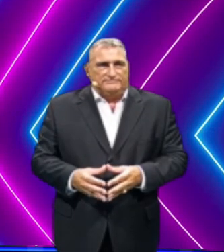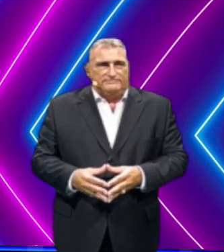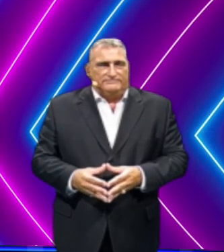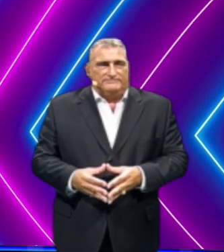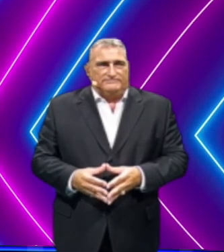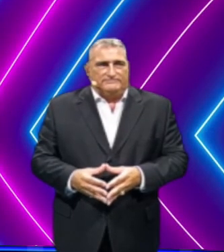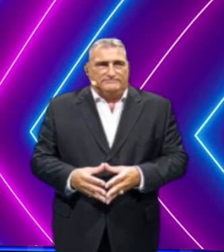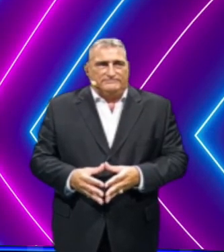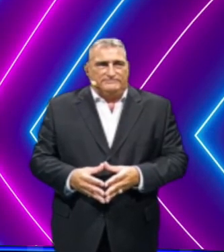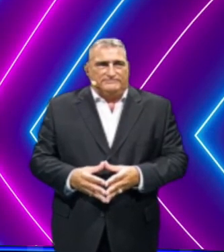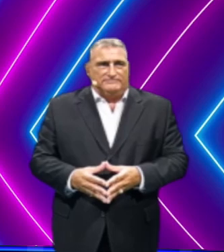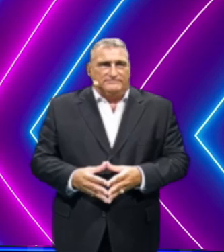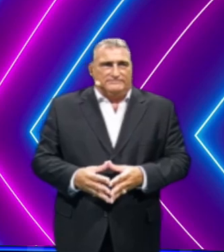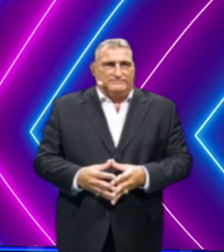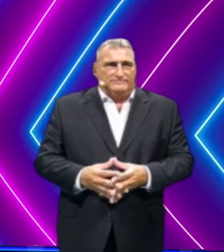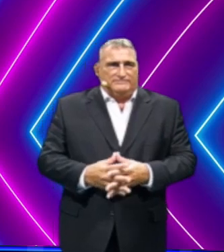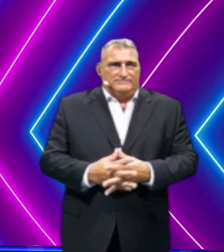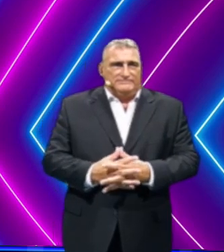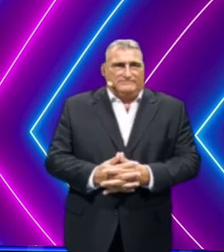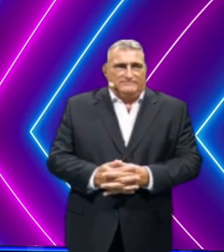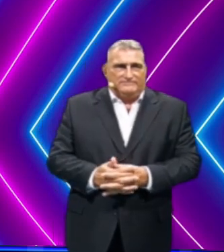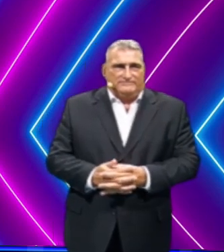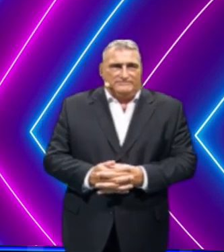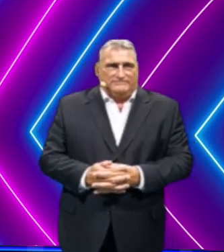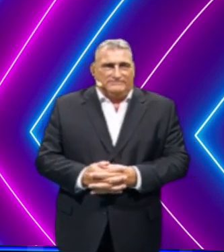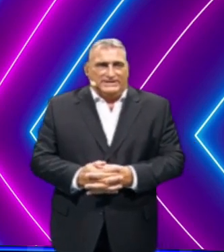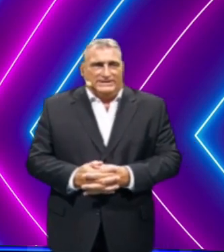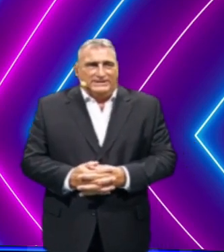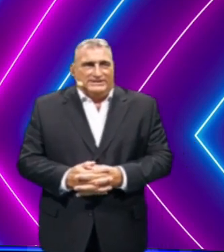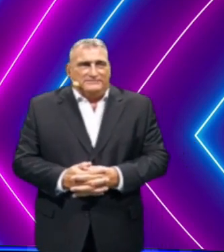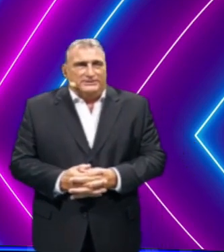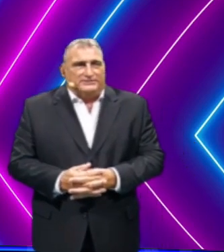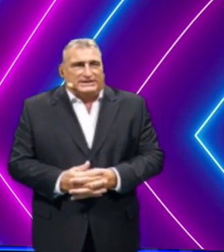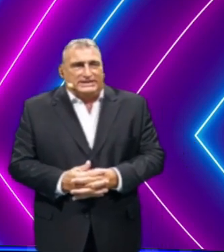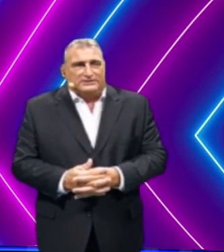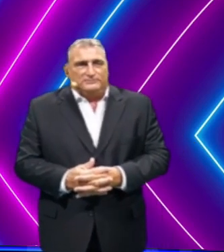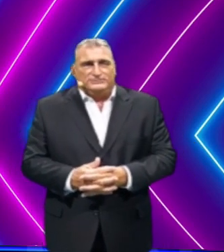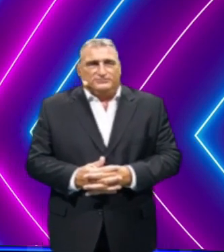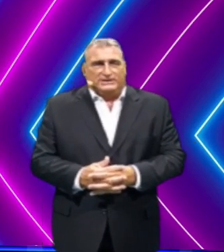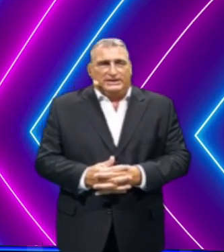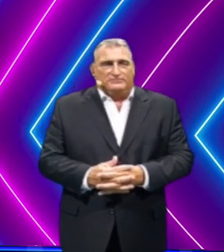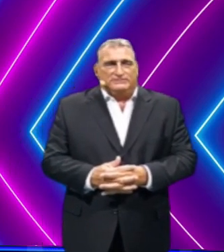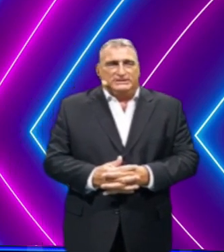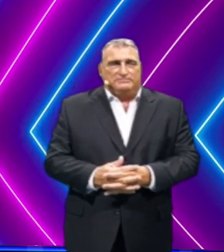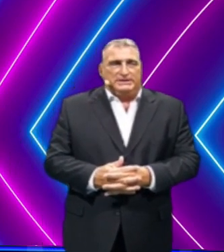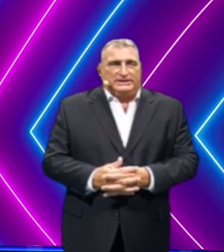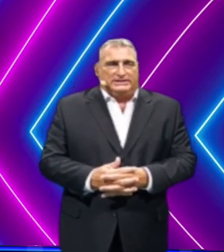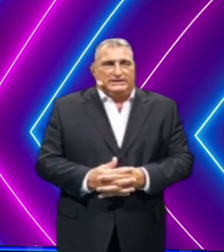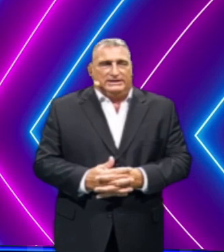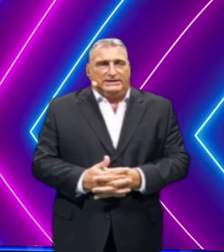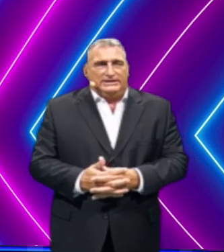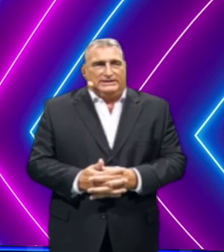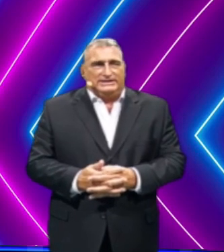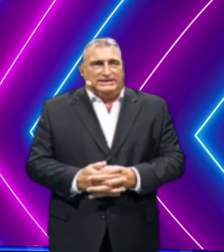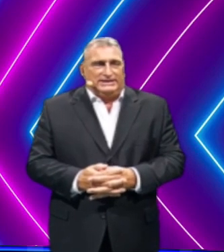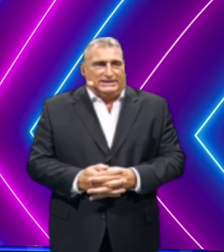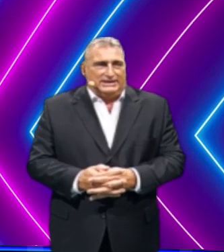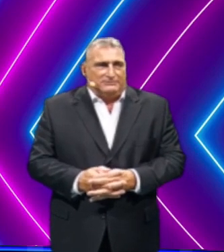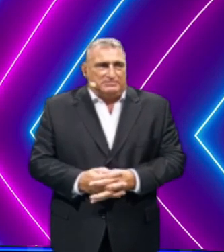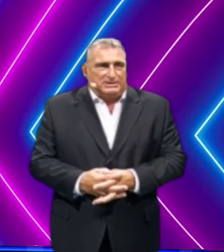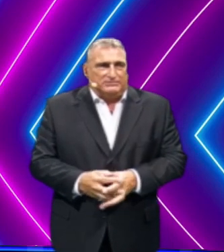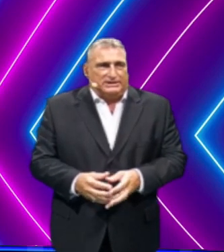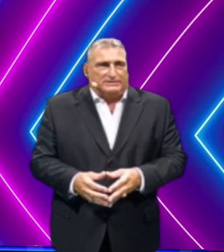cuando se convierte en una cuestión un poco problemática. Bueno, te agradezco mucho, Carla, como siempre, la